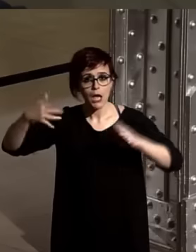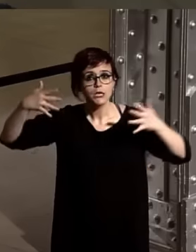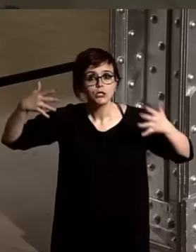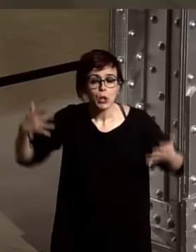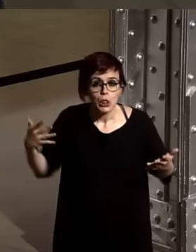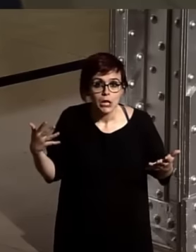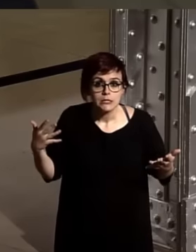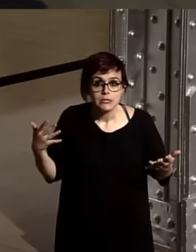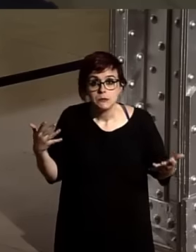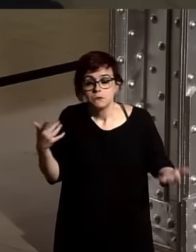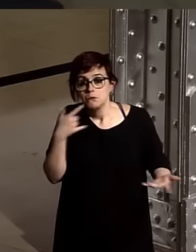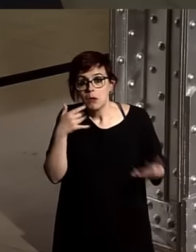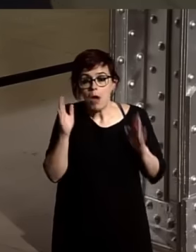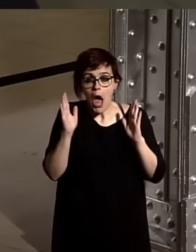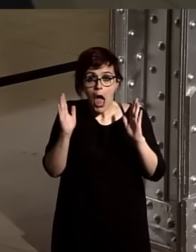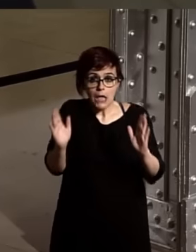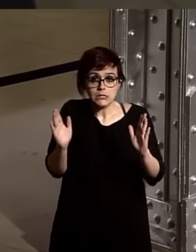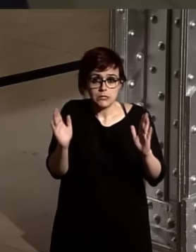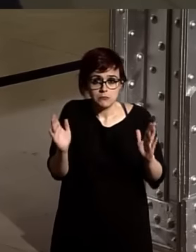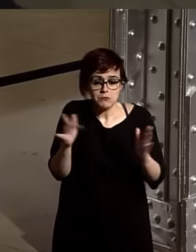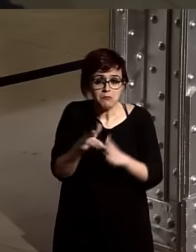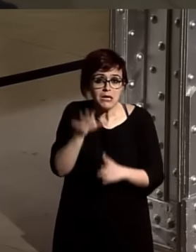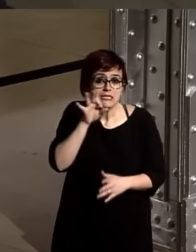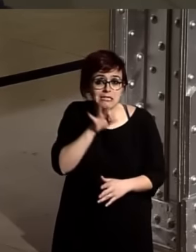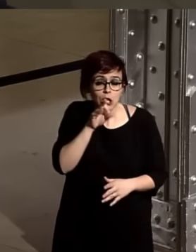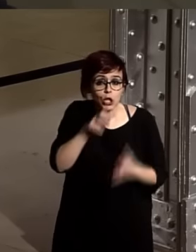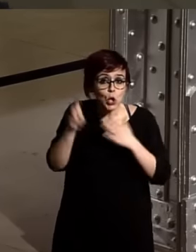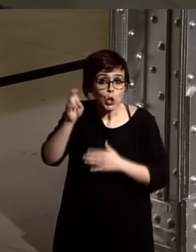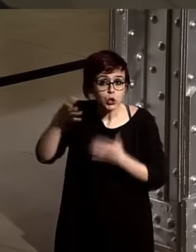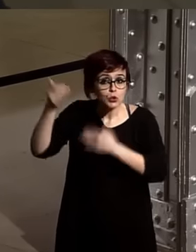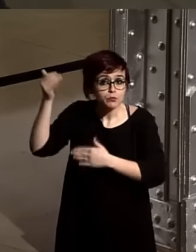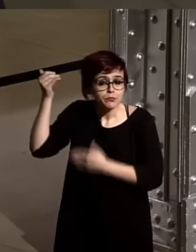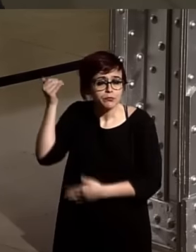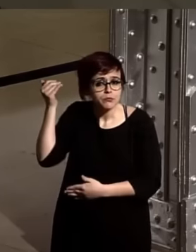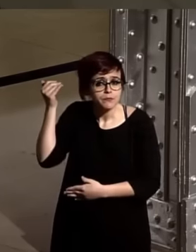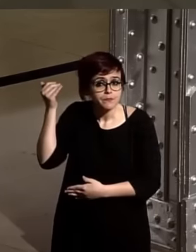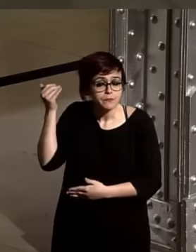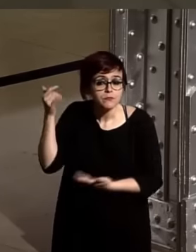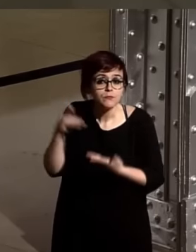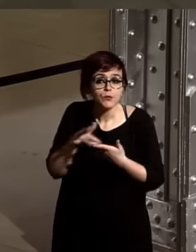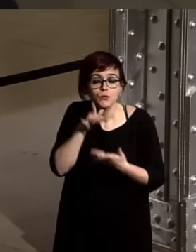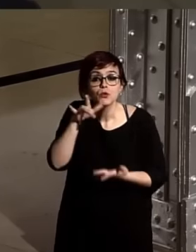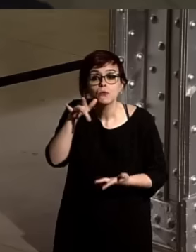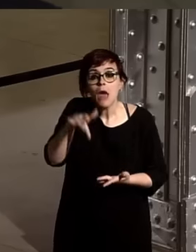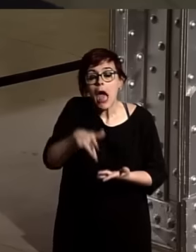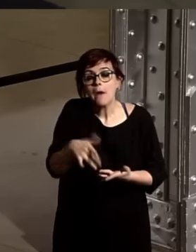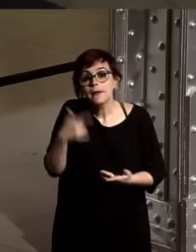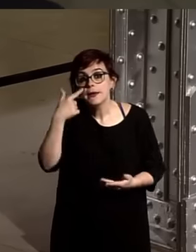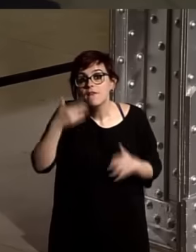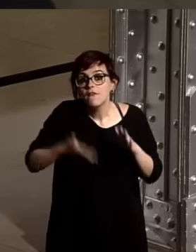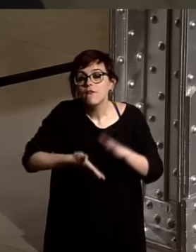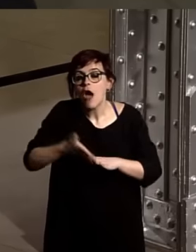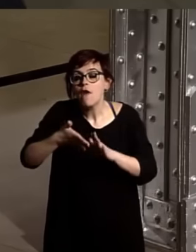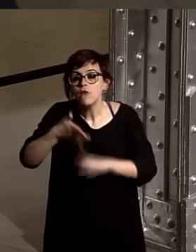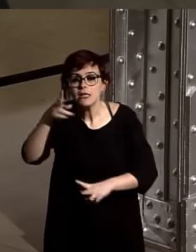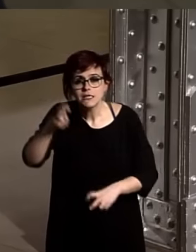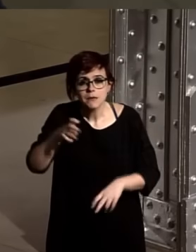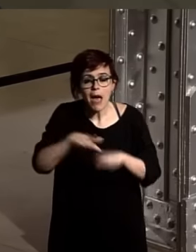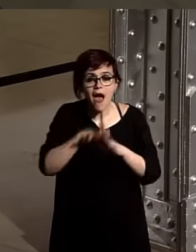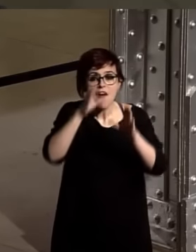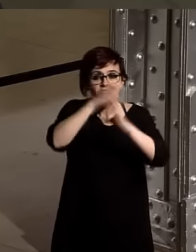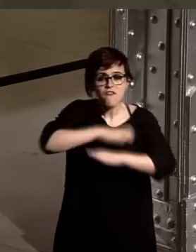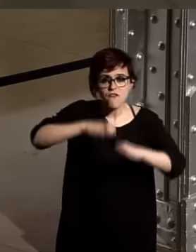dejarlo ahí otros siglos tuvieron ot especialidades ahora vamos a ver quedad de sí la conocimiento de